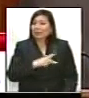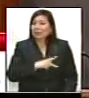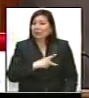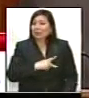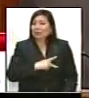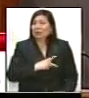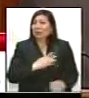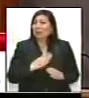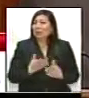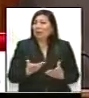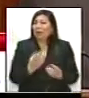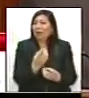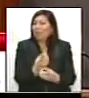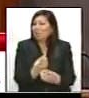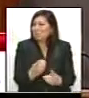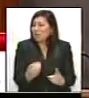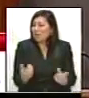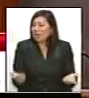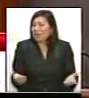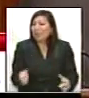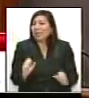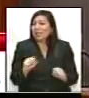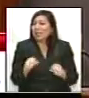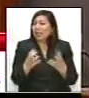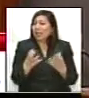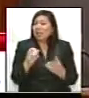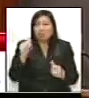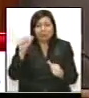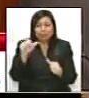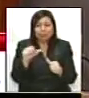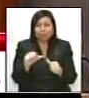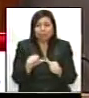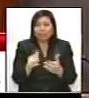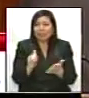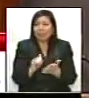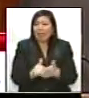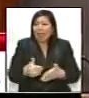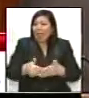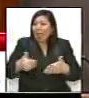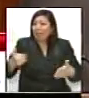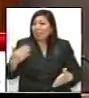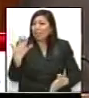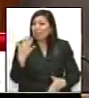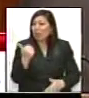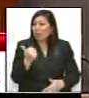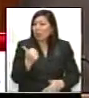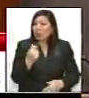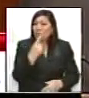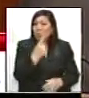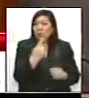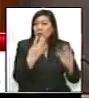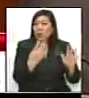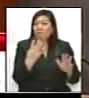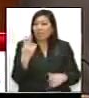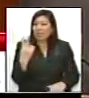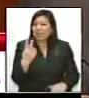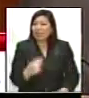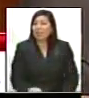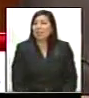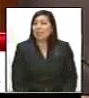irroga la defensa de la democracia si queremos recordar que antes del 5 de abril de 1992